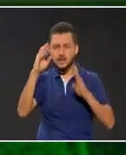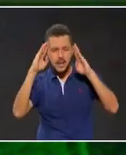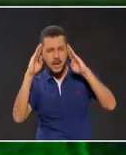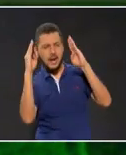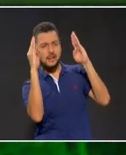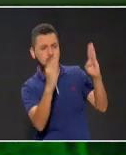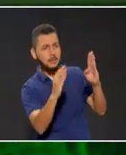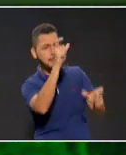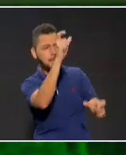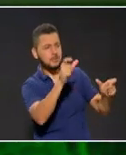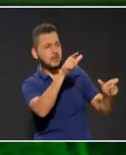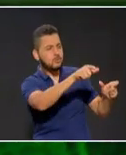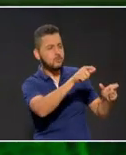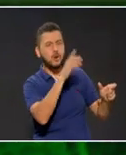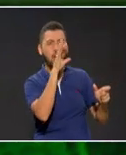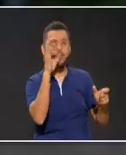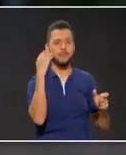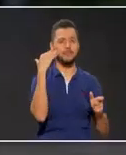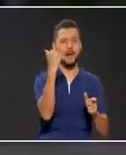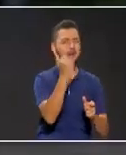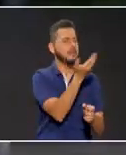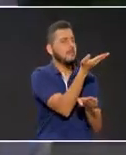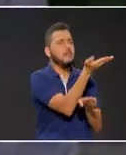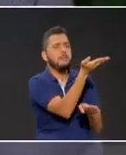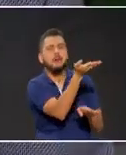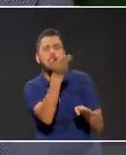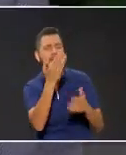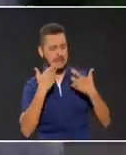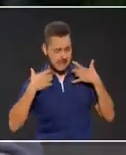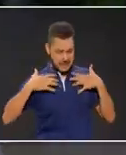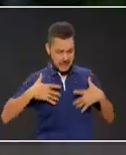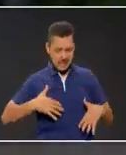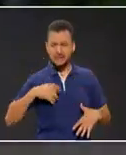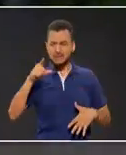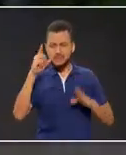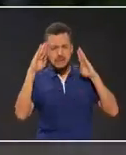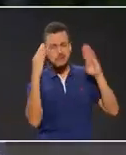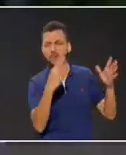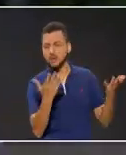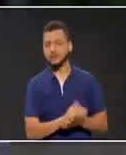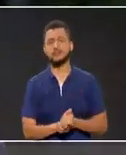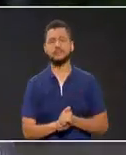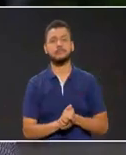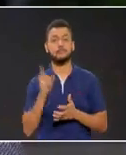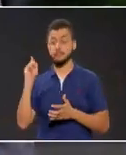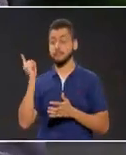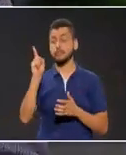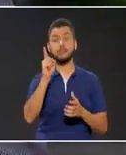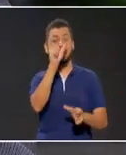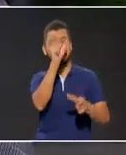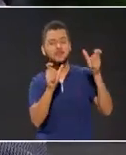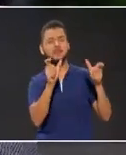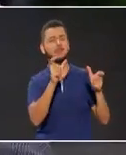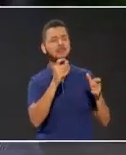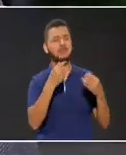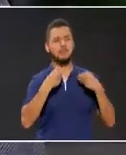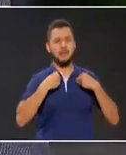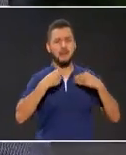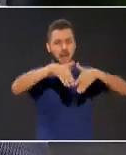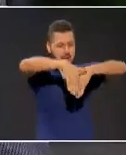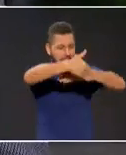de habitantes de calle? Bueno, Medellín ha pasado de 4.500 a 7.000 habitantes de calle en esta